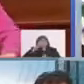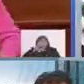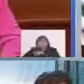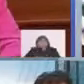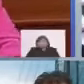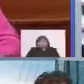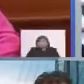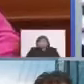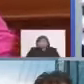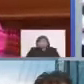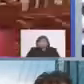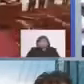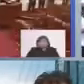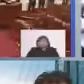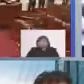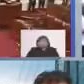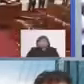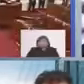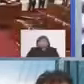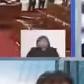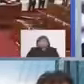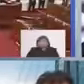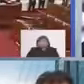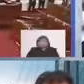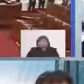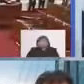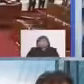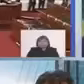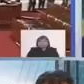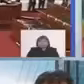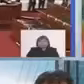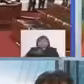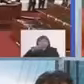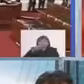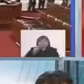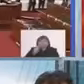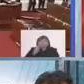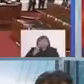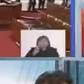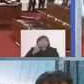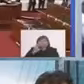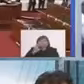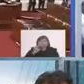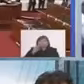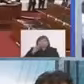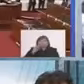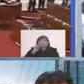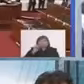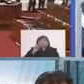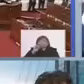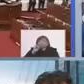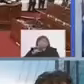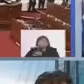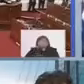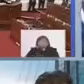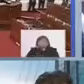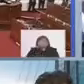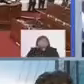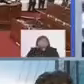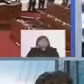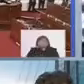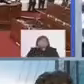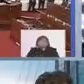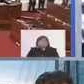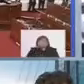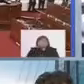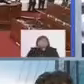Armadas y Policía Nacional son respetuosas del orden constitucional establecidos en el artículo 134 de la Constitución Política, que establece